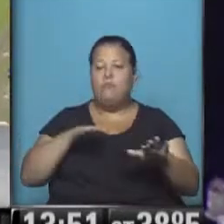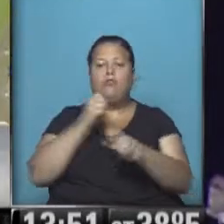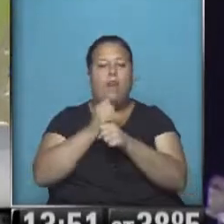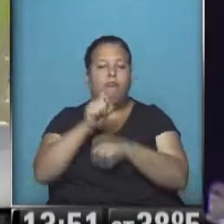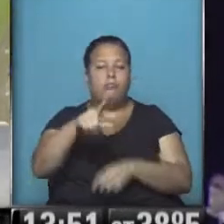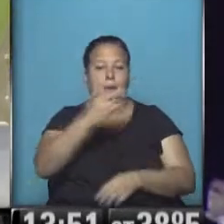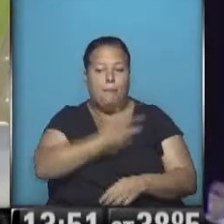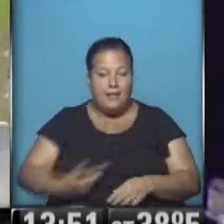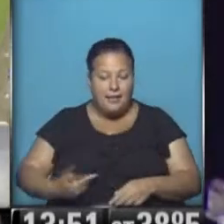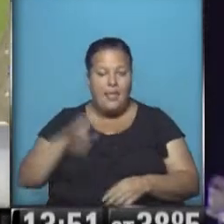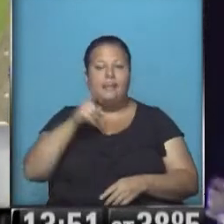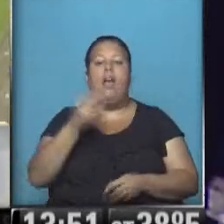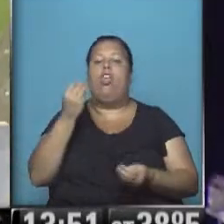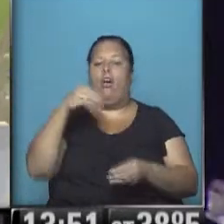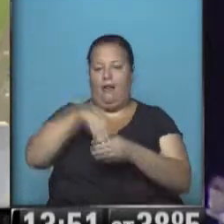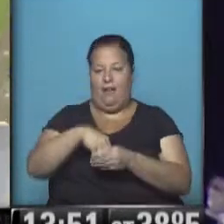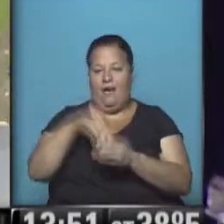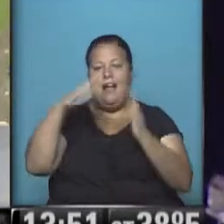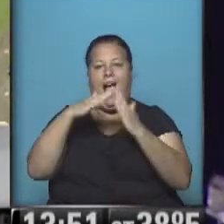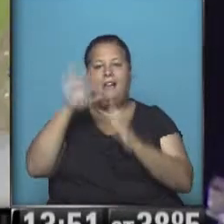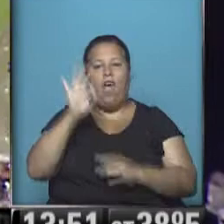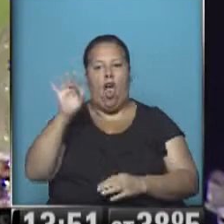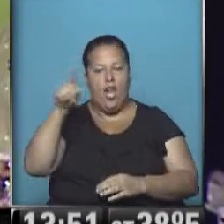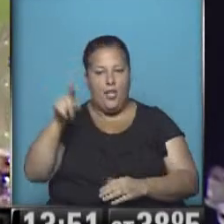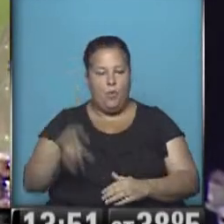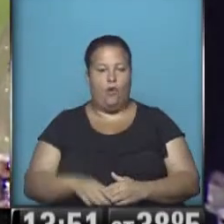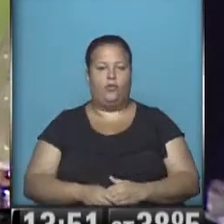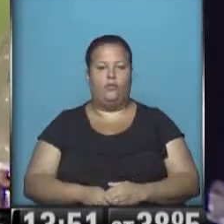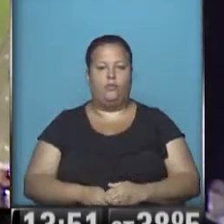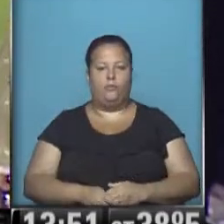presidenta de la Nación se desarrolla allí, en Olivos. 316.